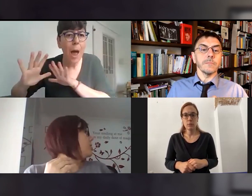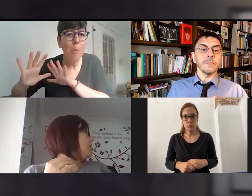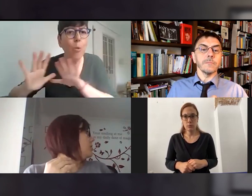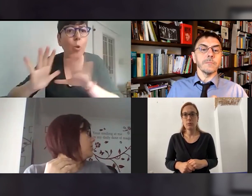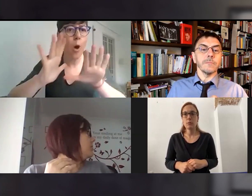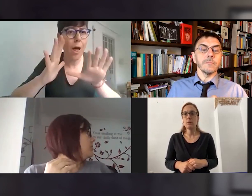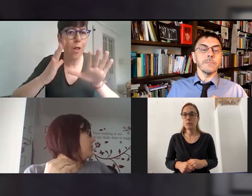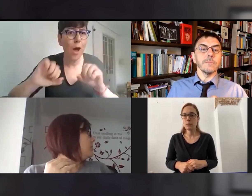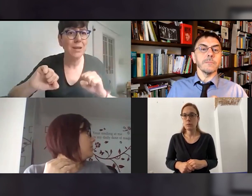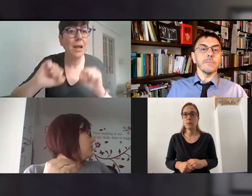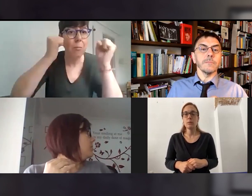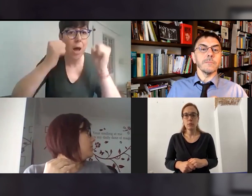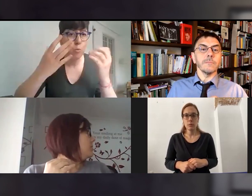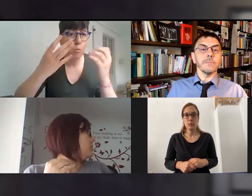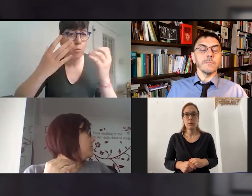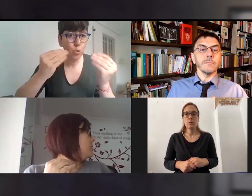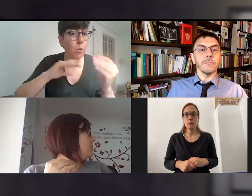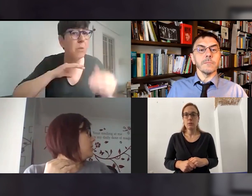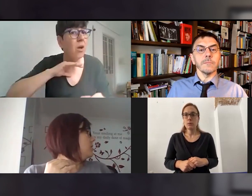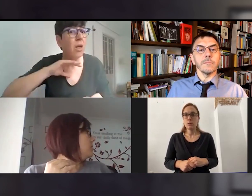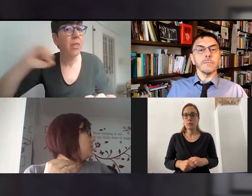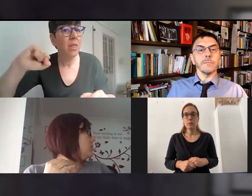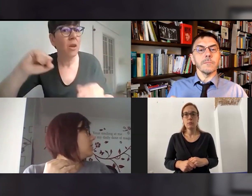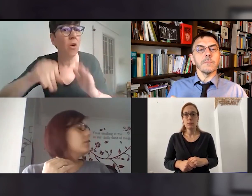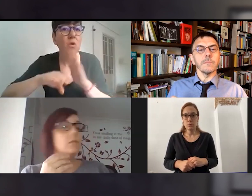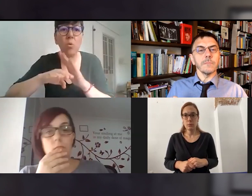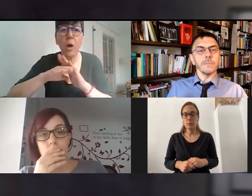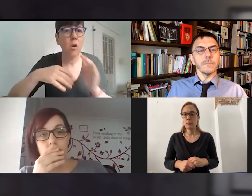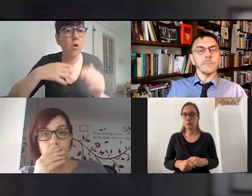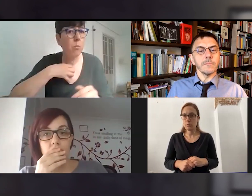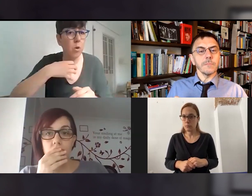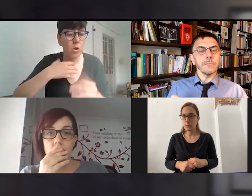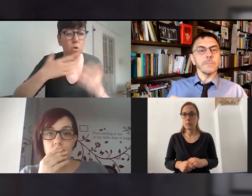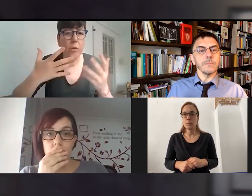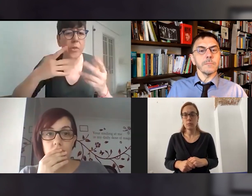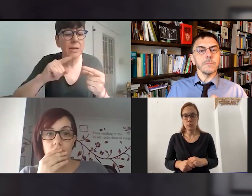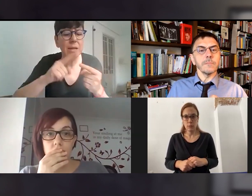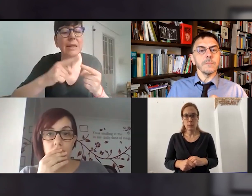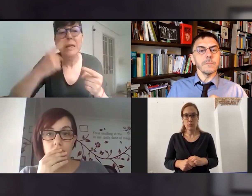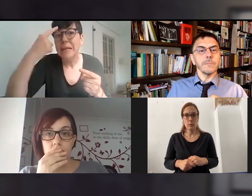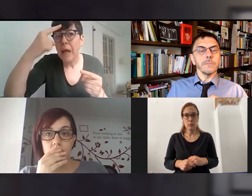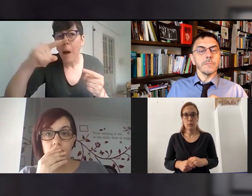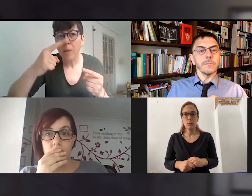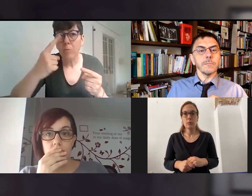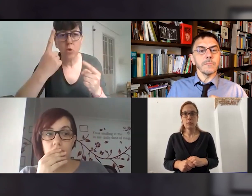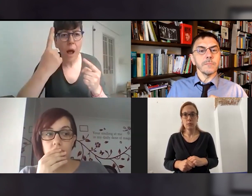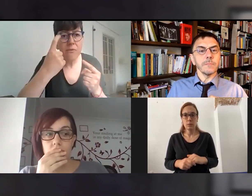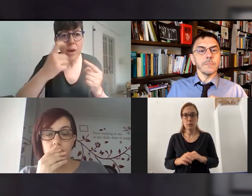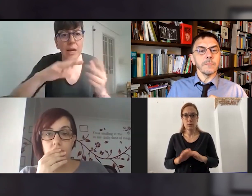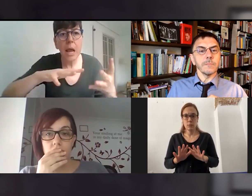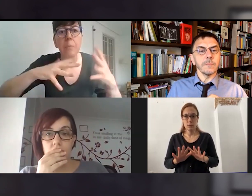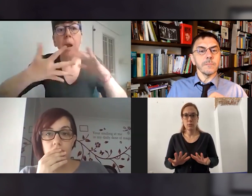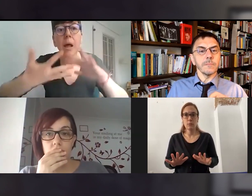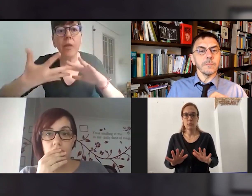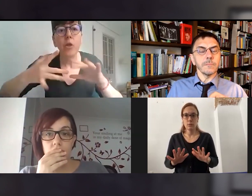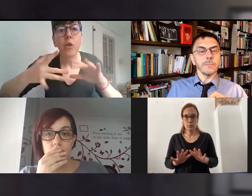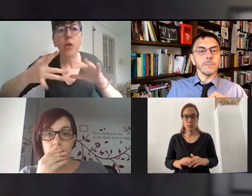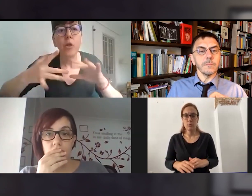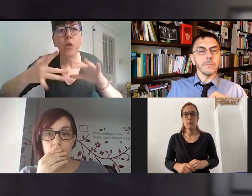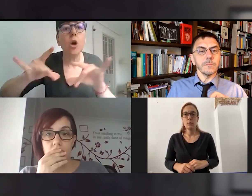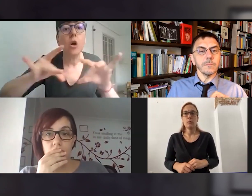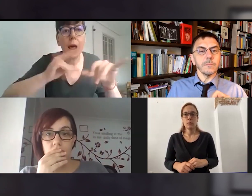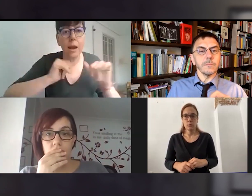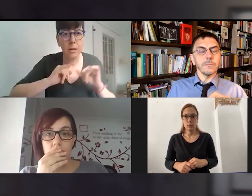generales con las autonómicas, pero cae demasiado peso y no podemos seguir dependiendo de nuestro secretario general, de